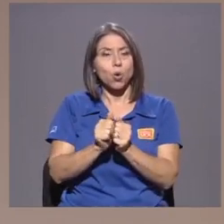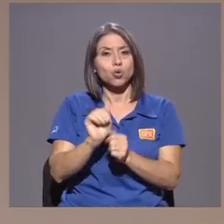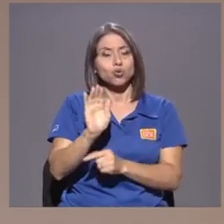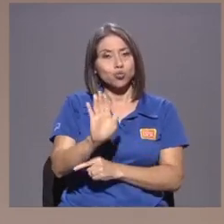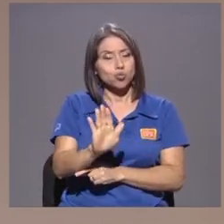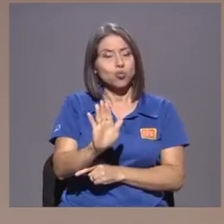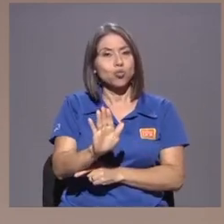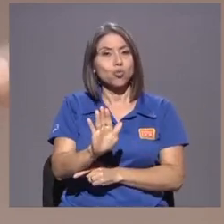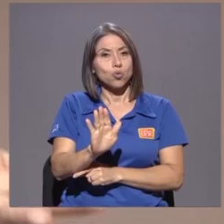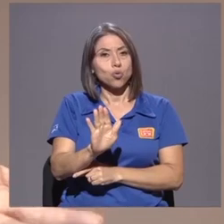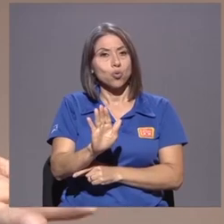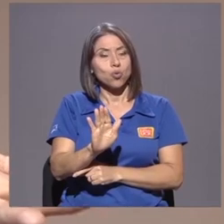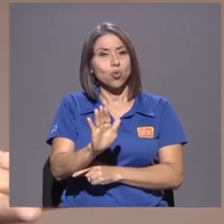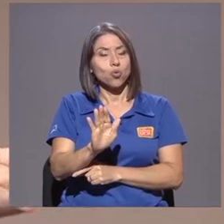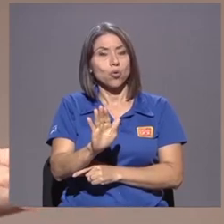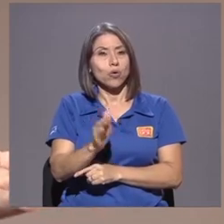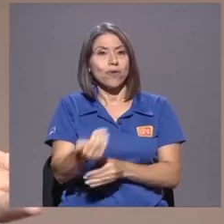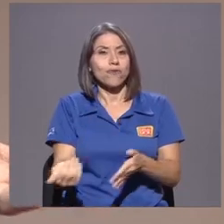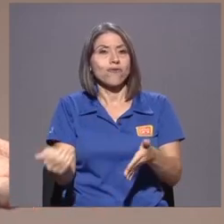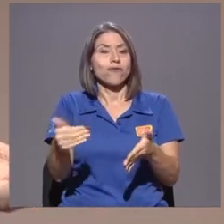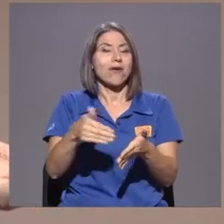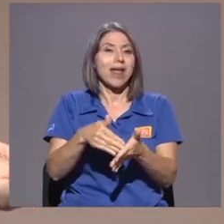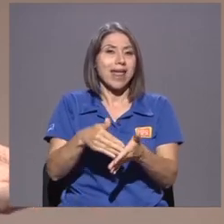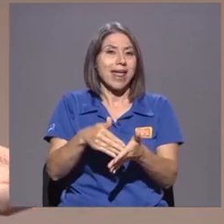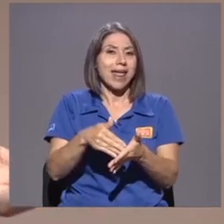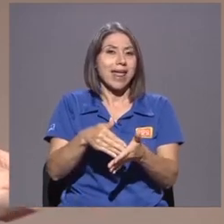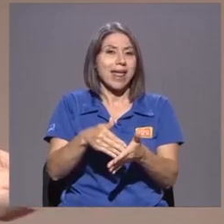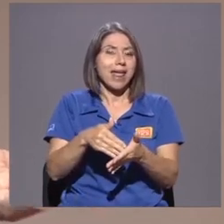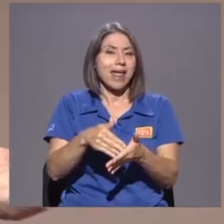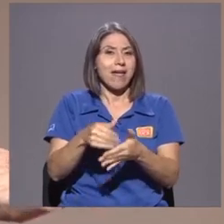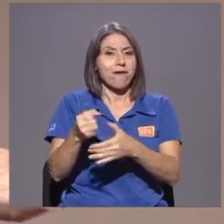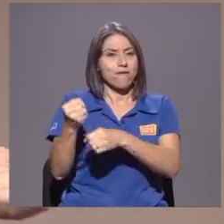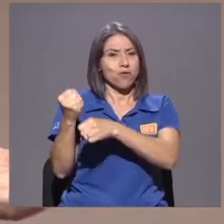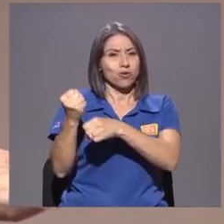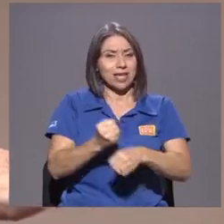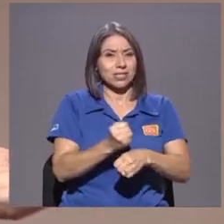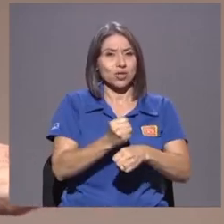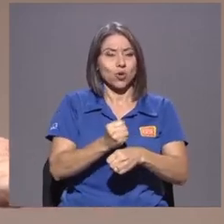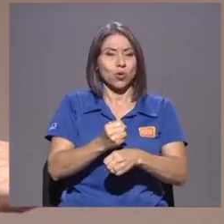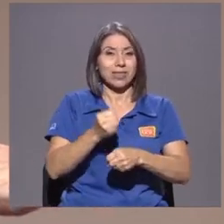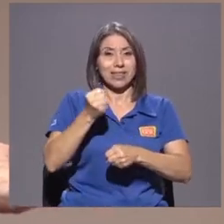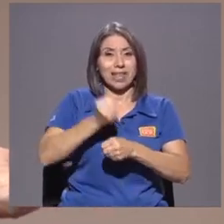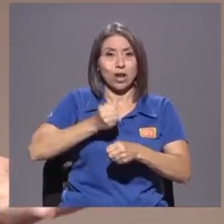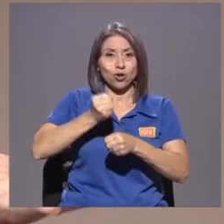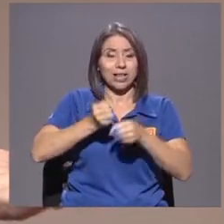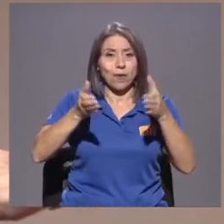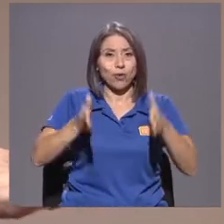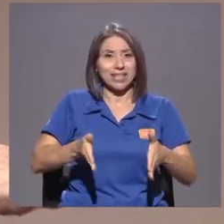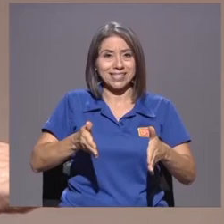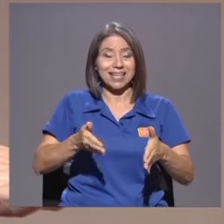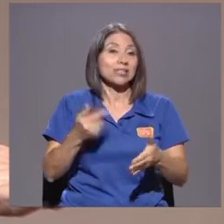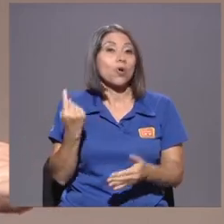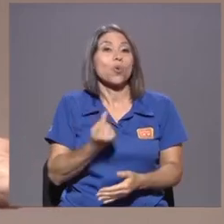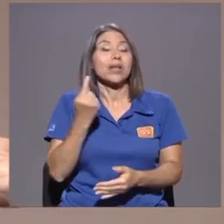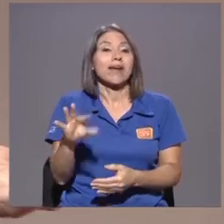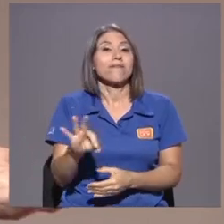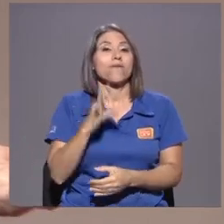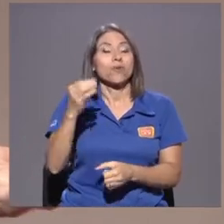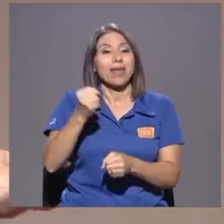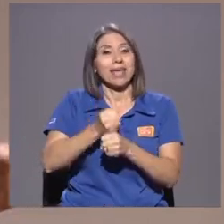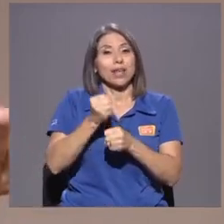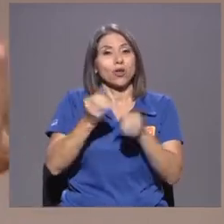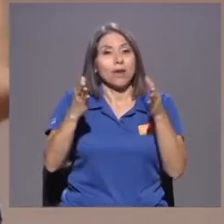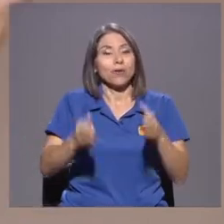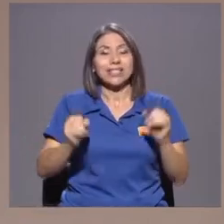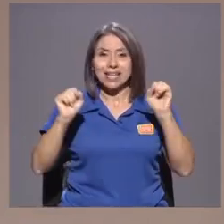con su refundación de los laboristas que además fue la única manera de que los laboristas pudieran ganar